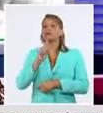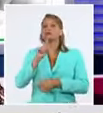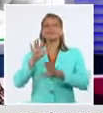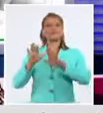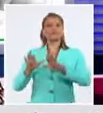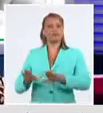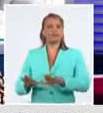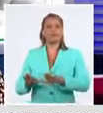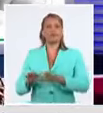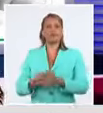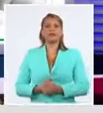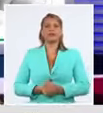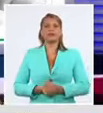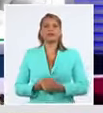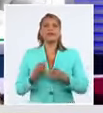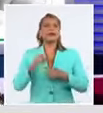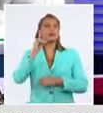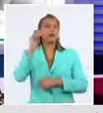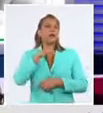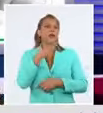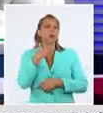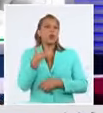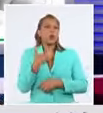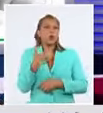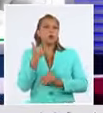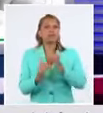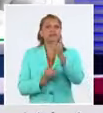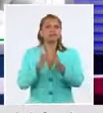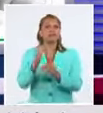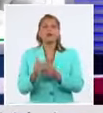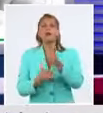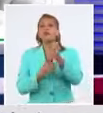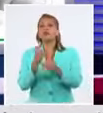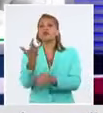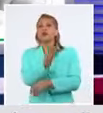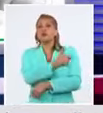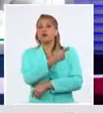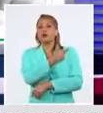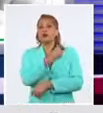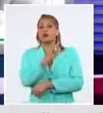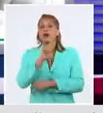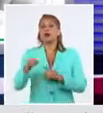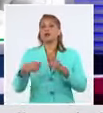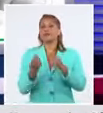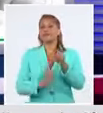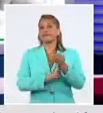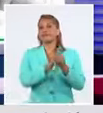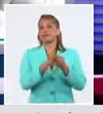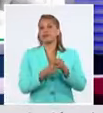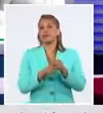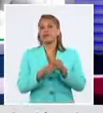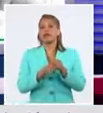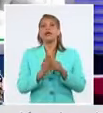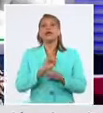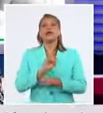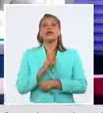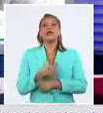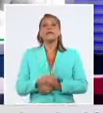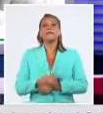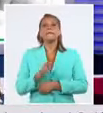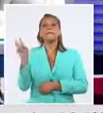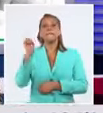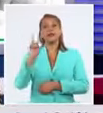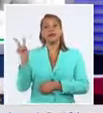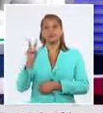conversación para saber también cómo avanza el proceso de vacunación anti-COVID-19 en la República Bolivariana de Venezuela, donde